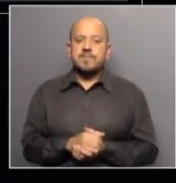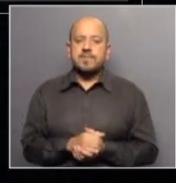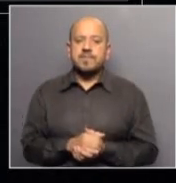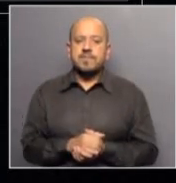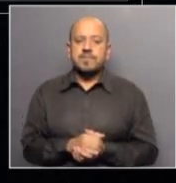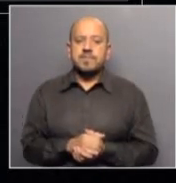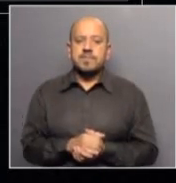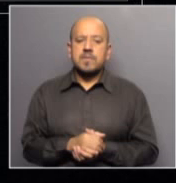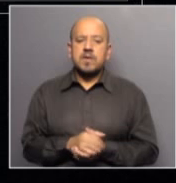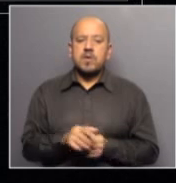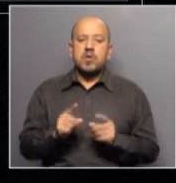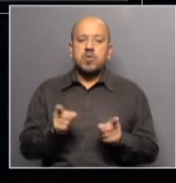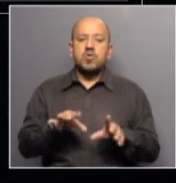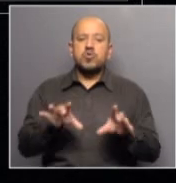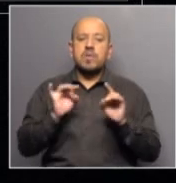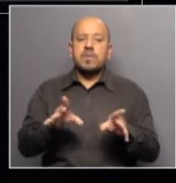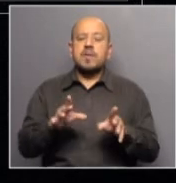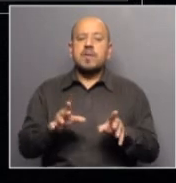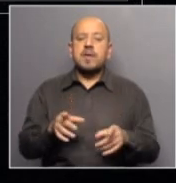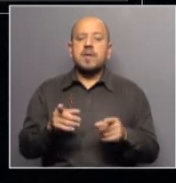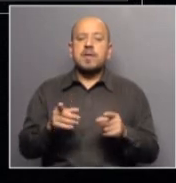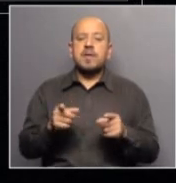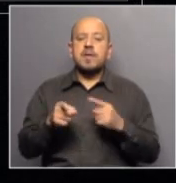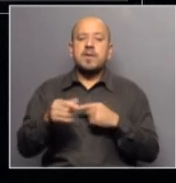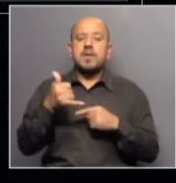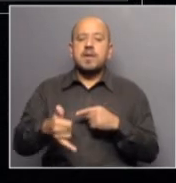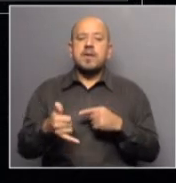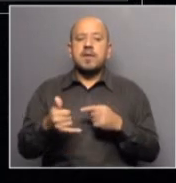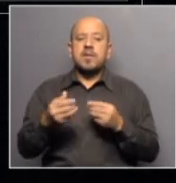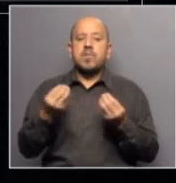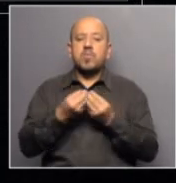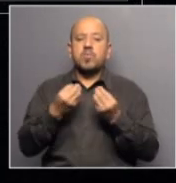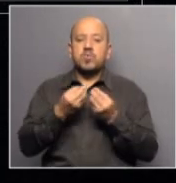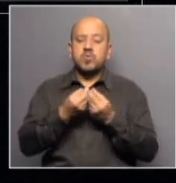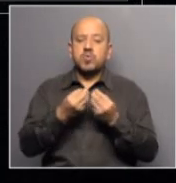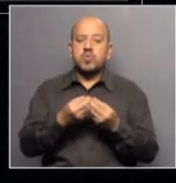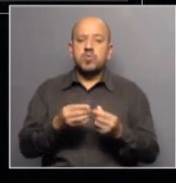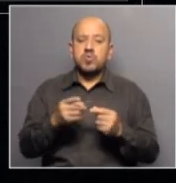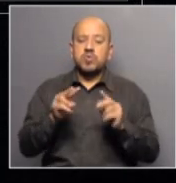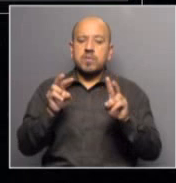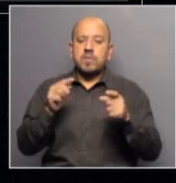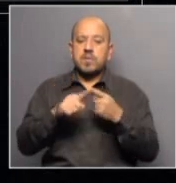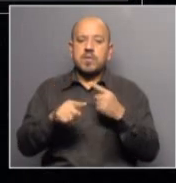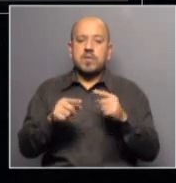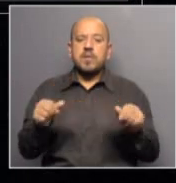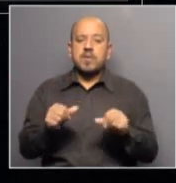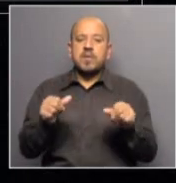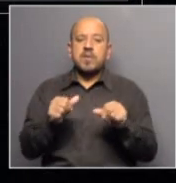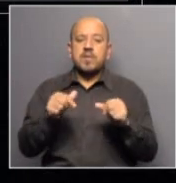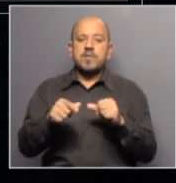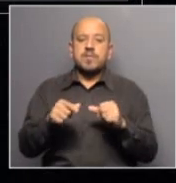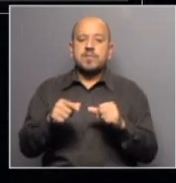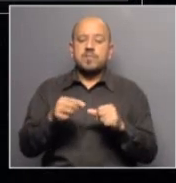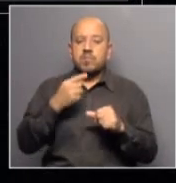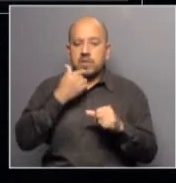Sí, no solo una infraestructura montada seria, sino que tiene varios condicionantes establecidos por la ley que hacen que la estructura,